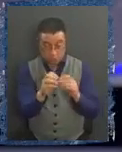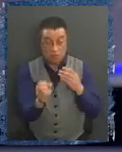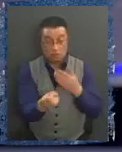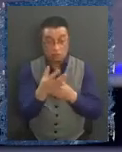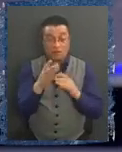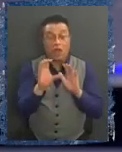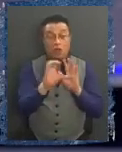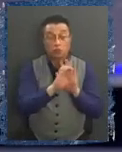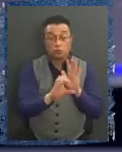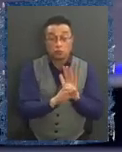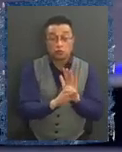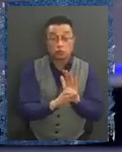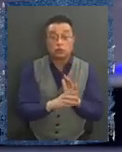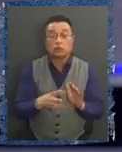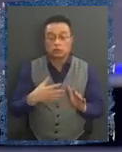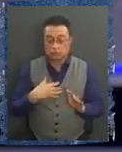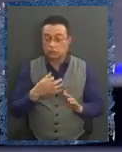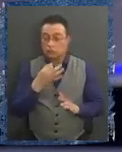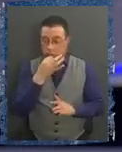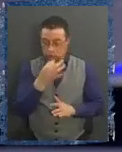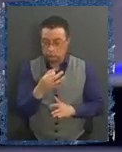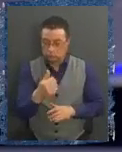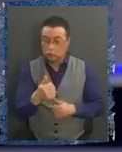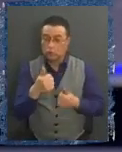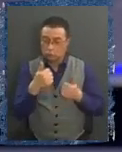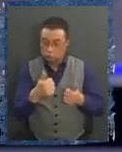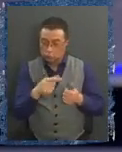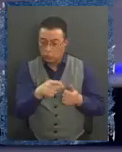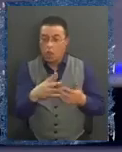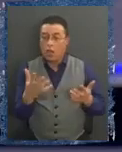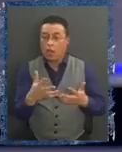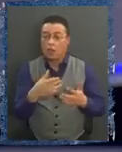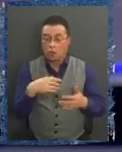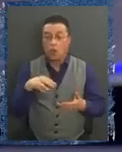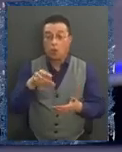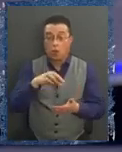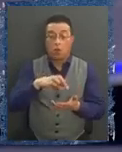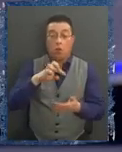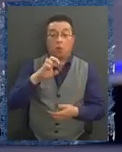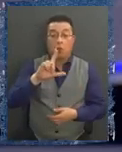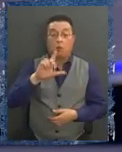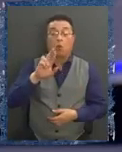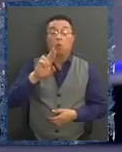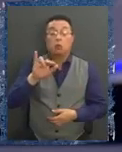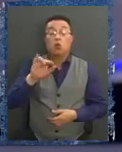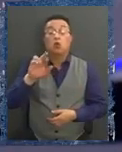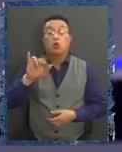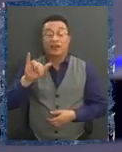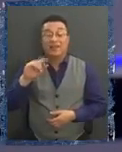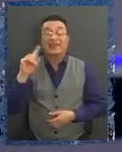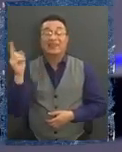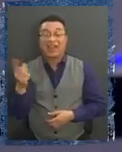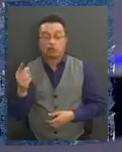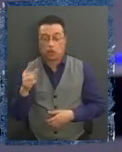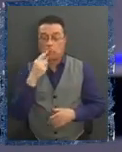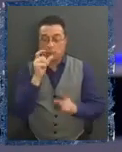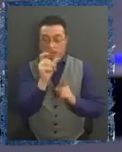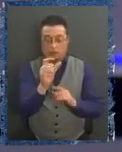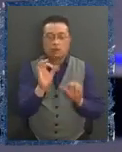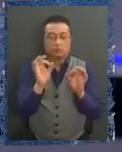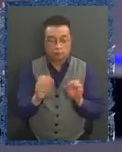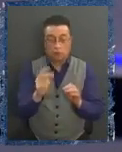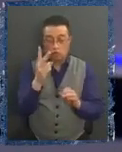constitución quisiera destacar la definición de Estado plurinacional. ¿Ya? Creo que allí hay que hacer dos